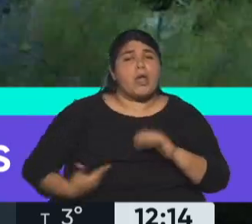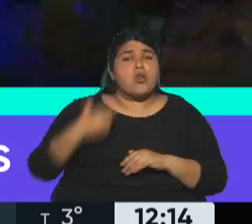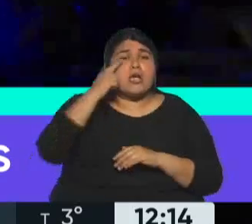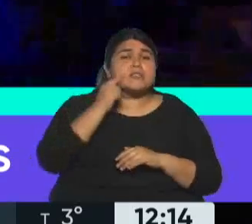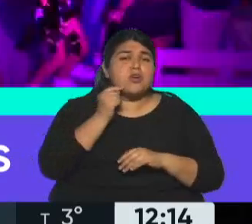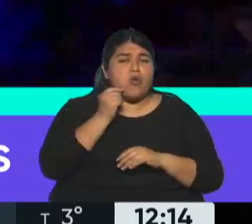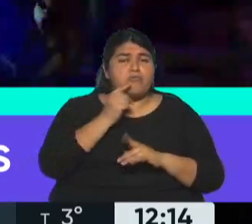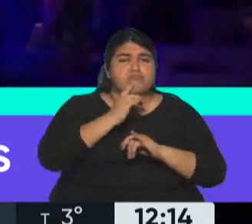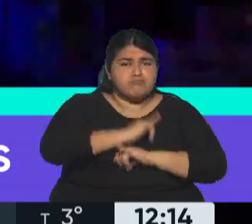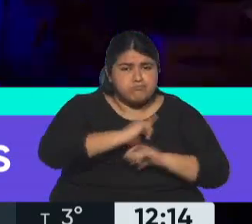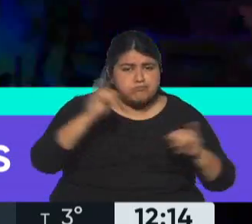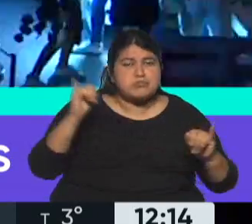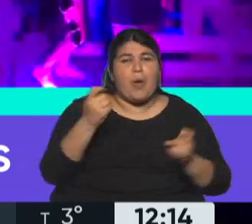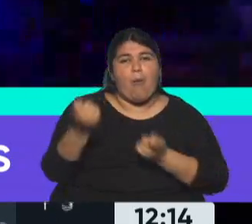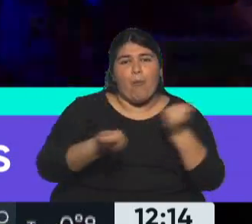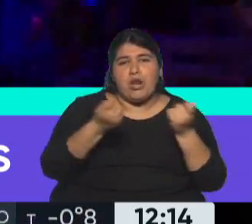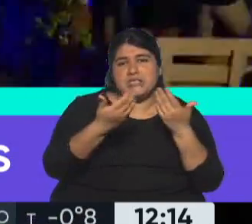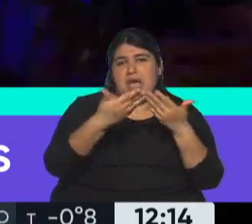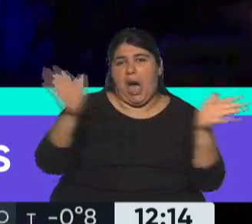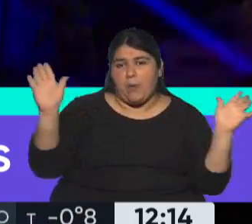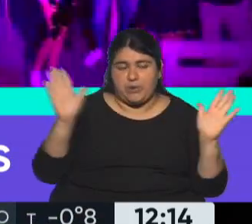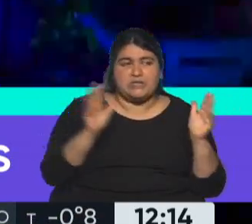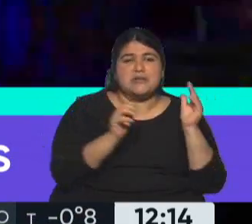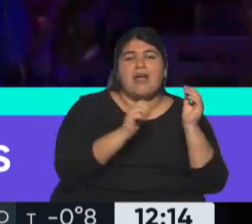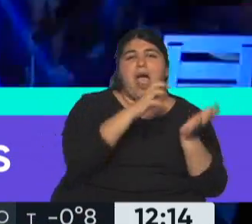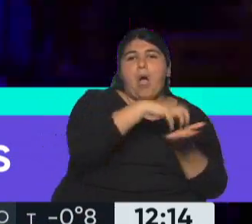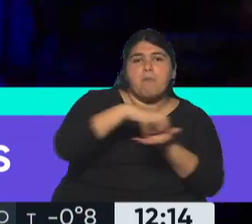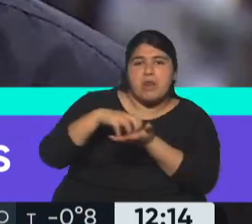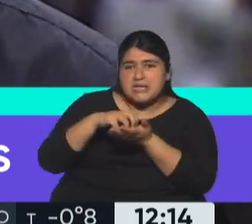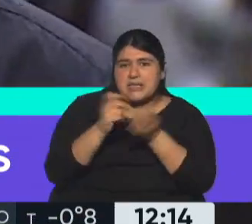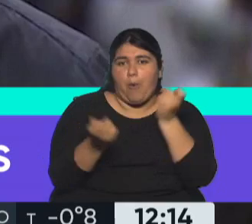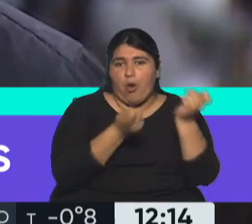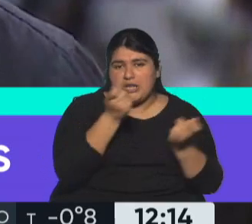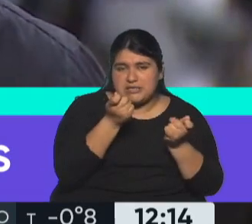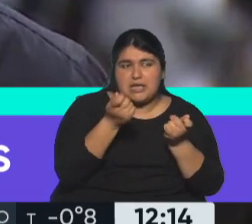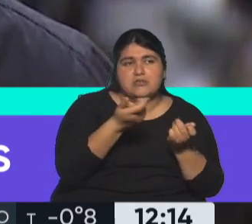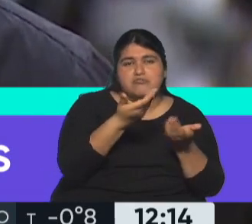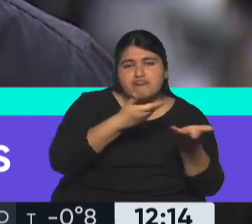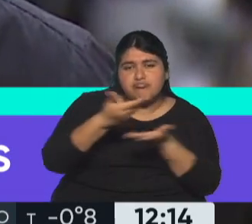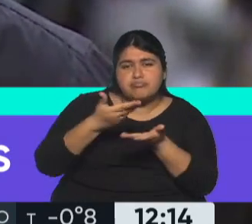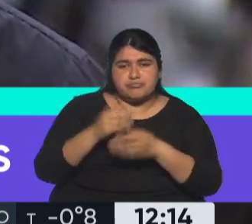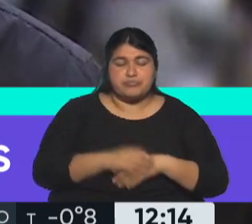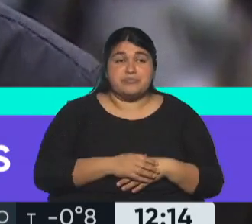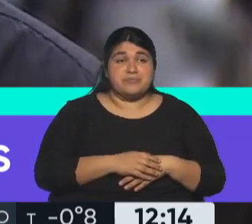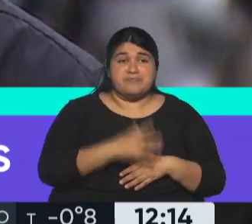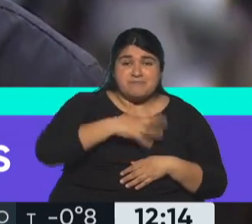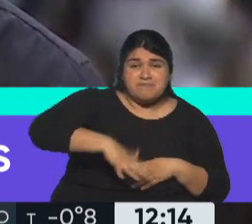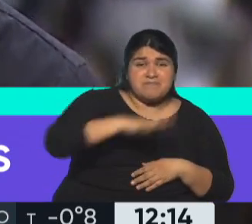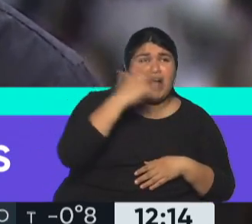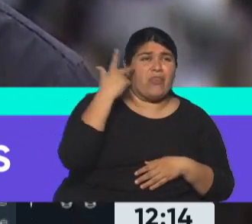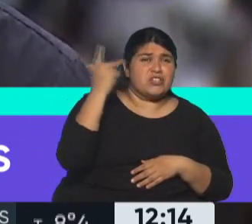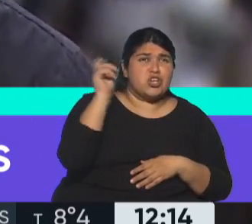La decisión se comunicó tras una reunión con empresarios del sector. La actividad nuestra está totalmente devastada, 18 meses